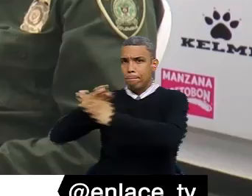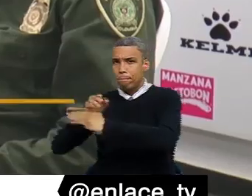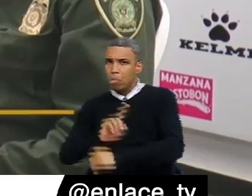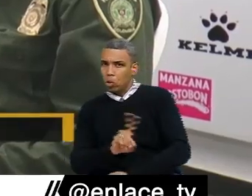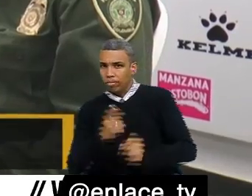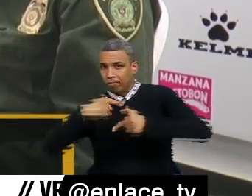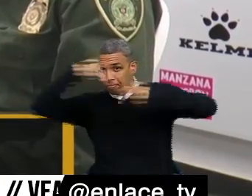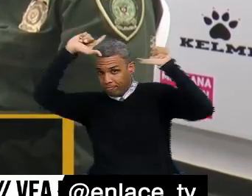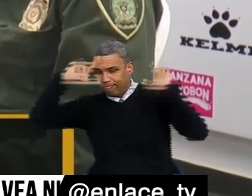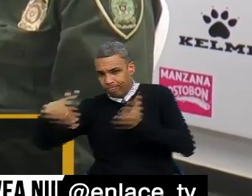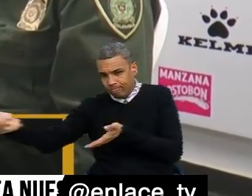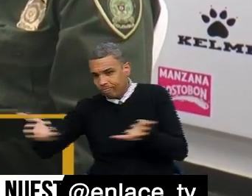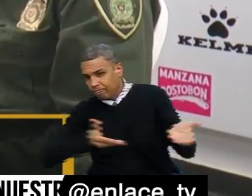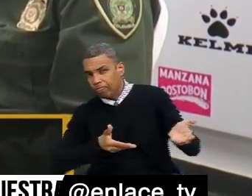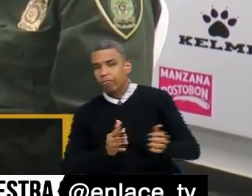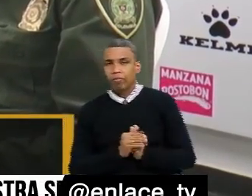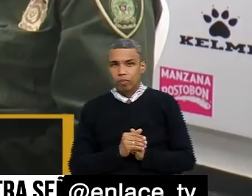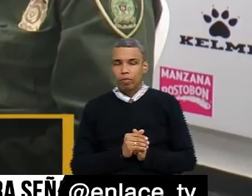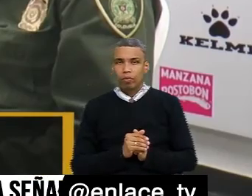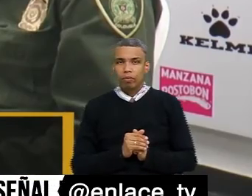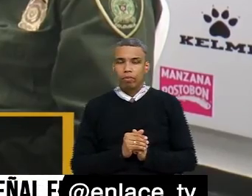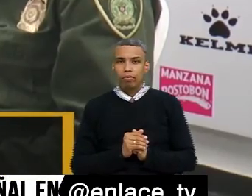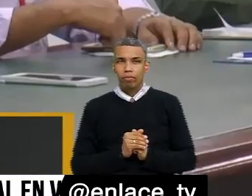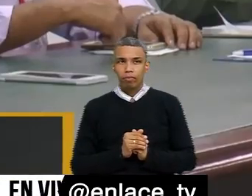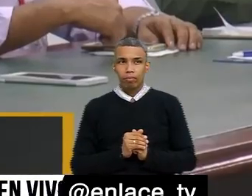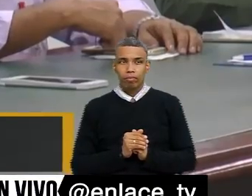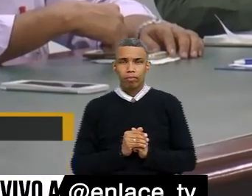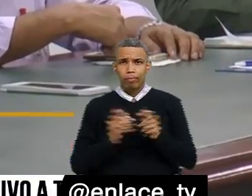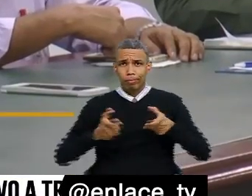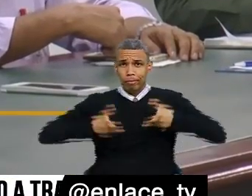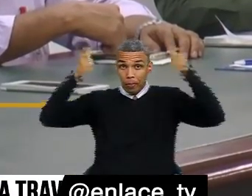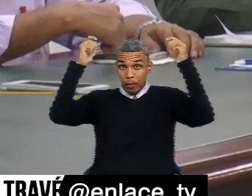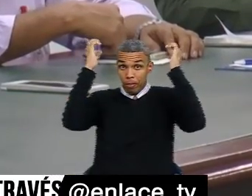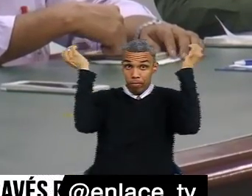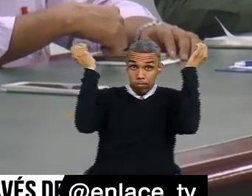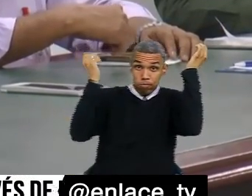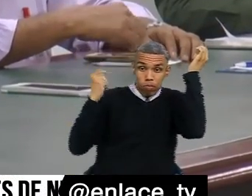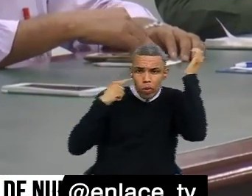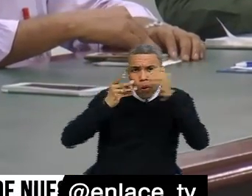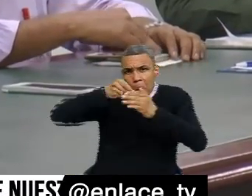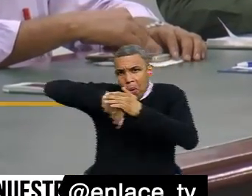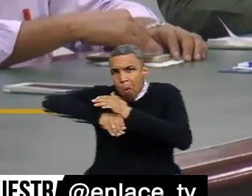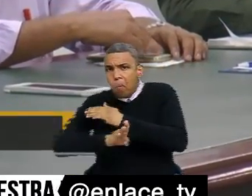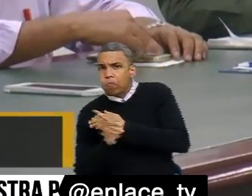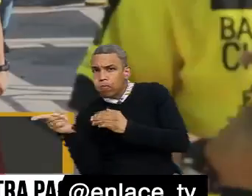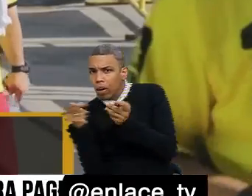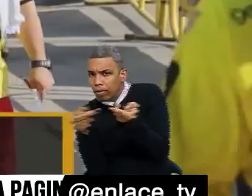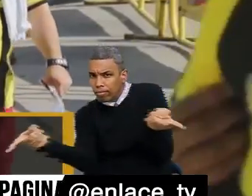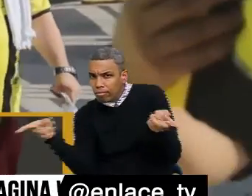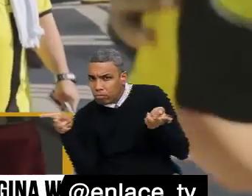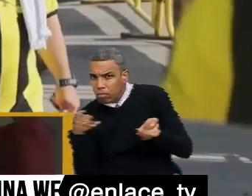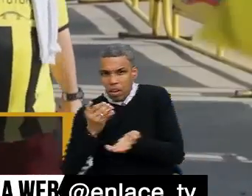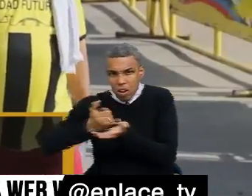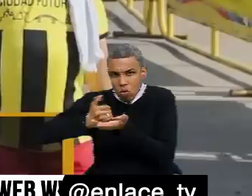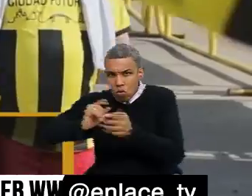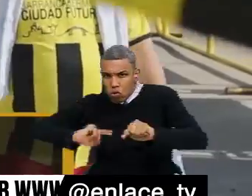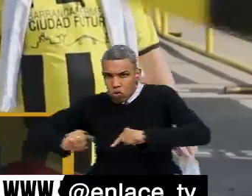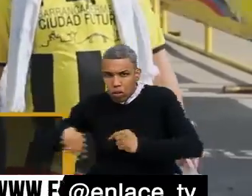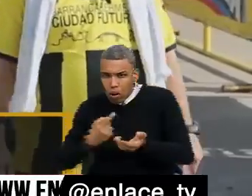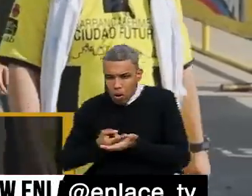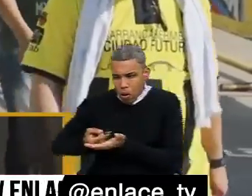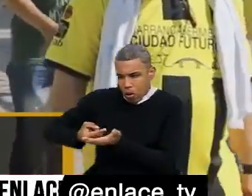En reunión sostenida en la sala de prensa del Estadio Daniel Villa Zapata, las autoridades locales decidieron no implementar el cierre de fronteras para el compromiso